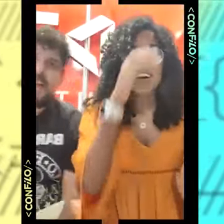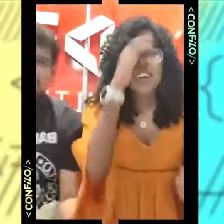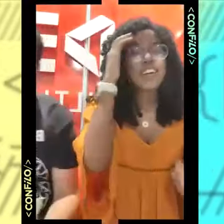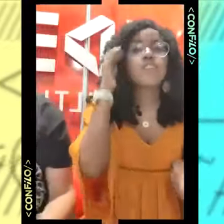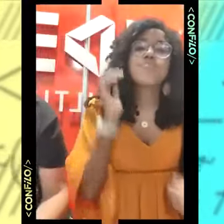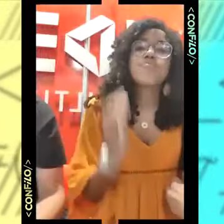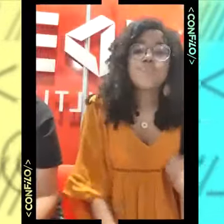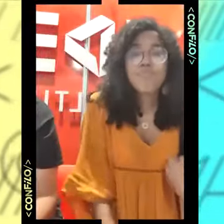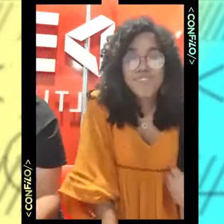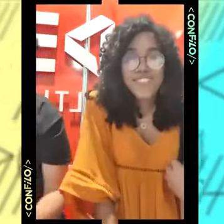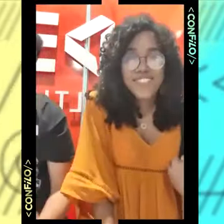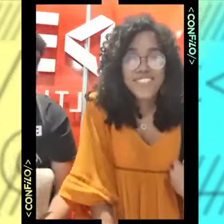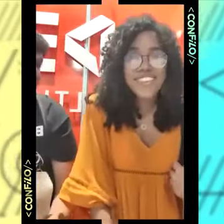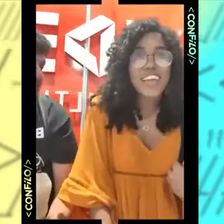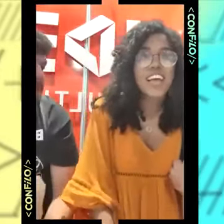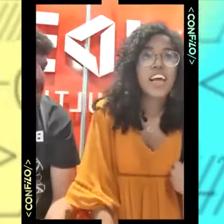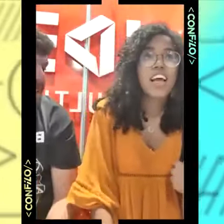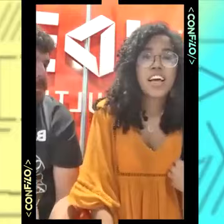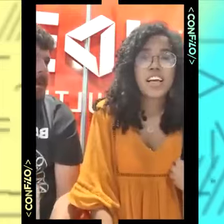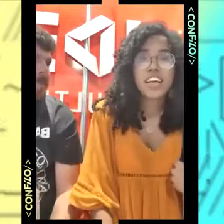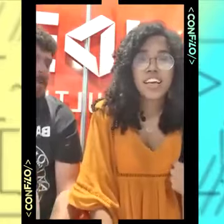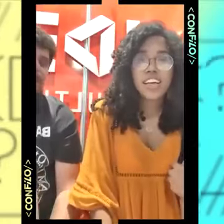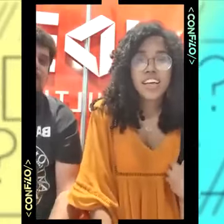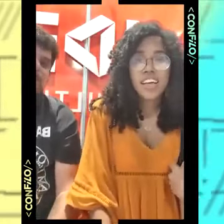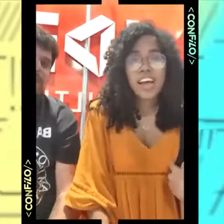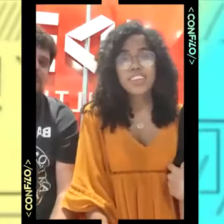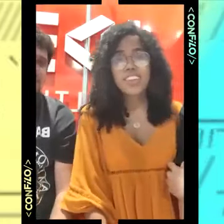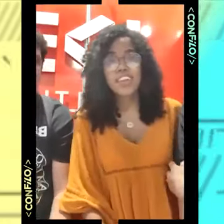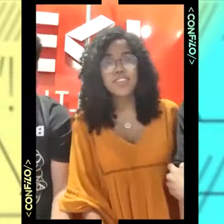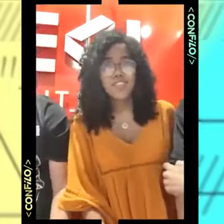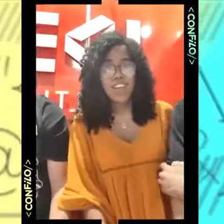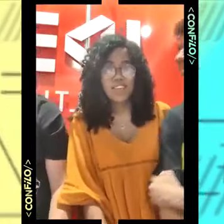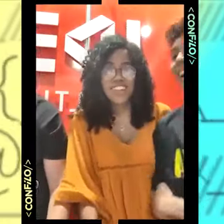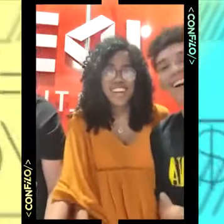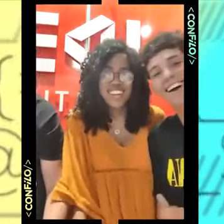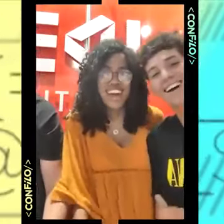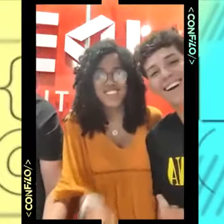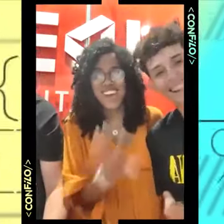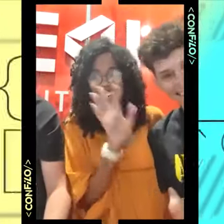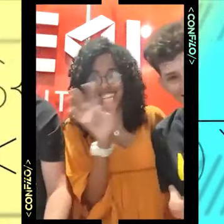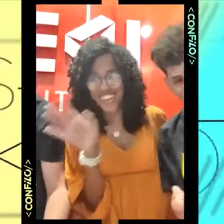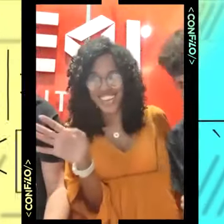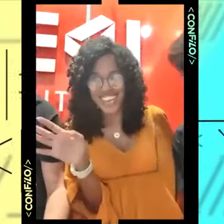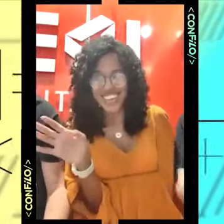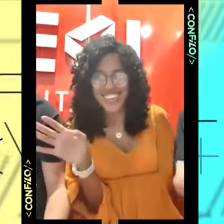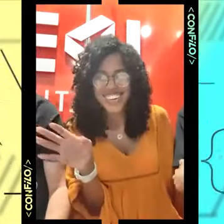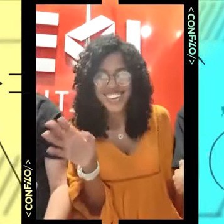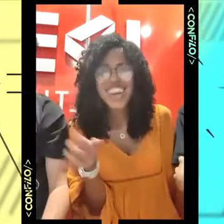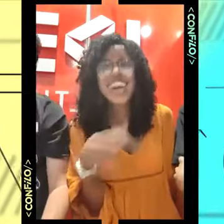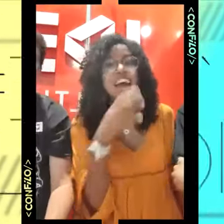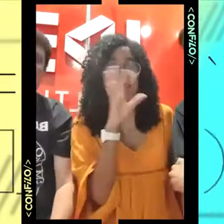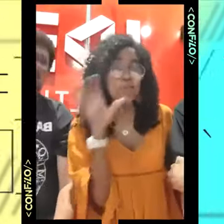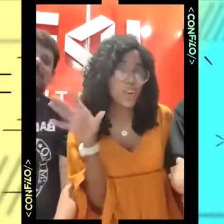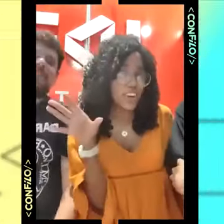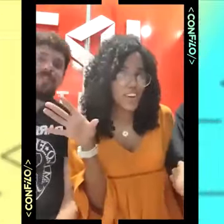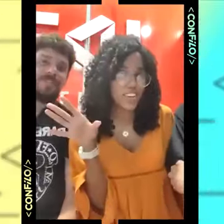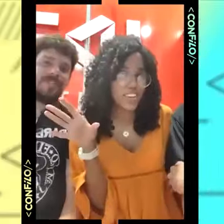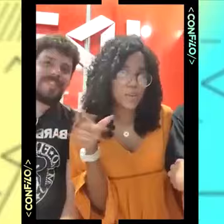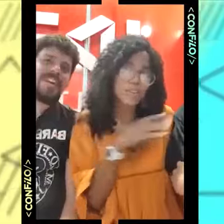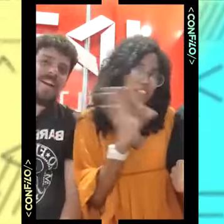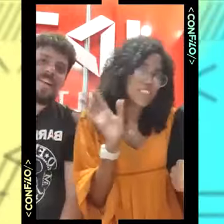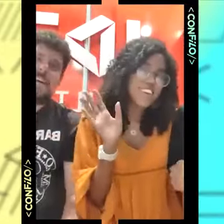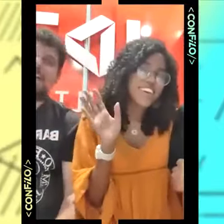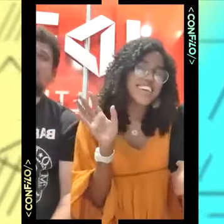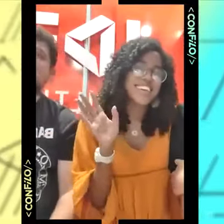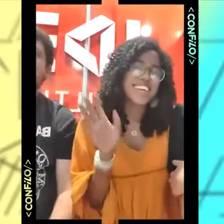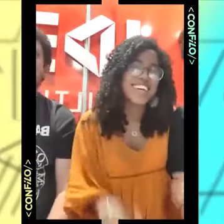aquí la directa. No sé, Linda, mira, te cambiaste de lugar, pero Jorge Luis ya está. Mira, ahora se lo saco yo. Ahora, a lo mejor era el